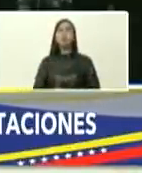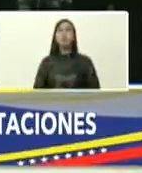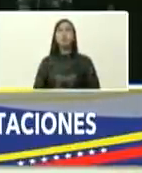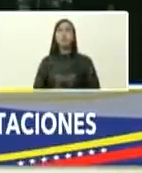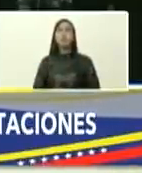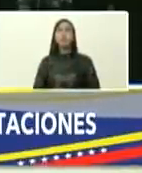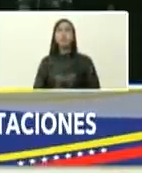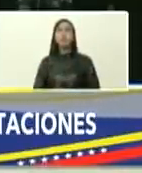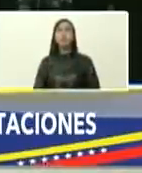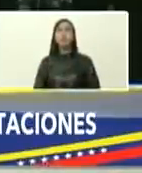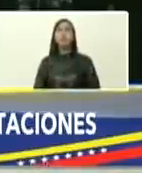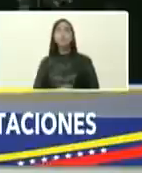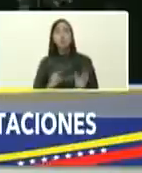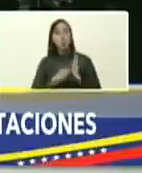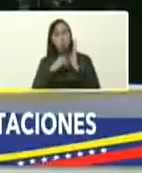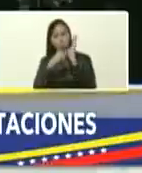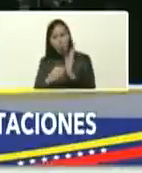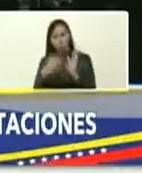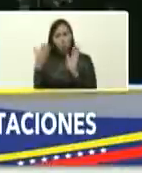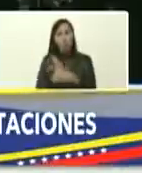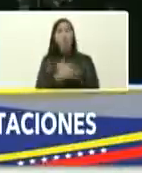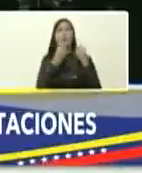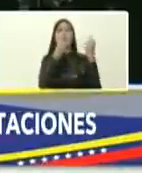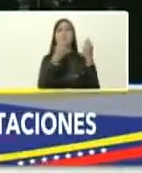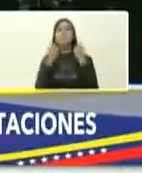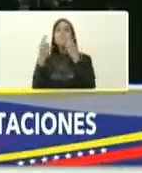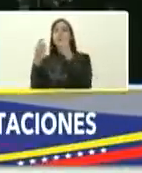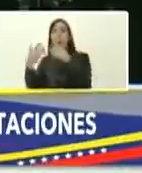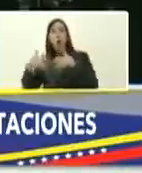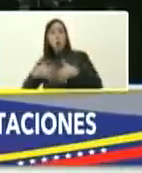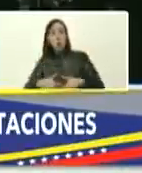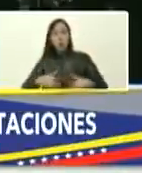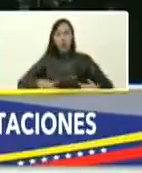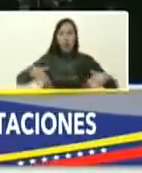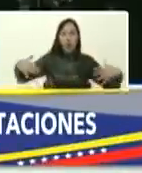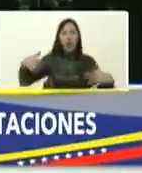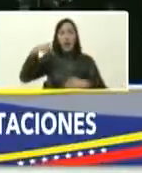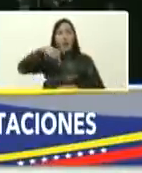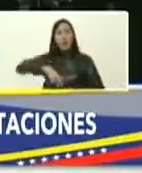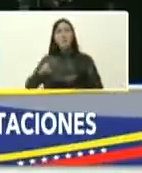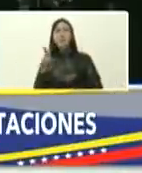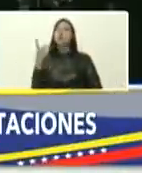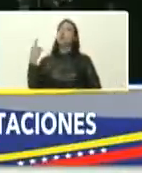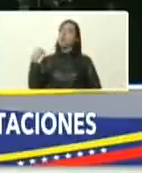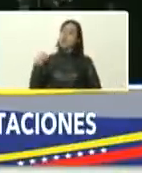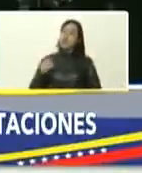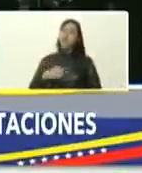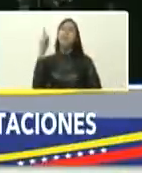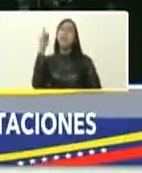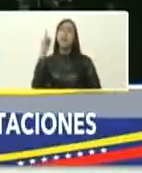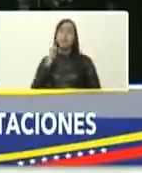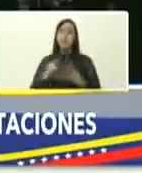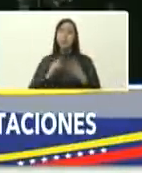Se ha demostrado que el sector exportador productivo de Venezuela tiene con qué, compadre.